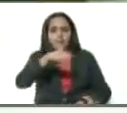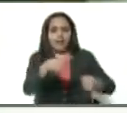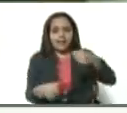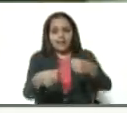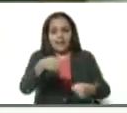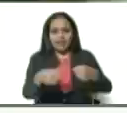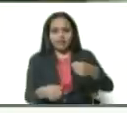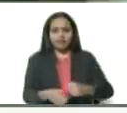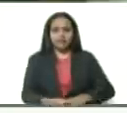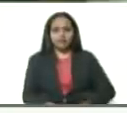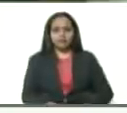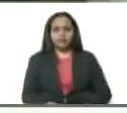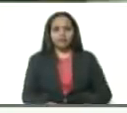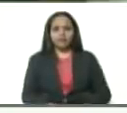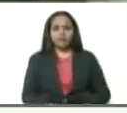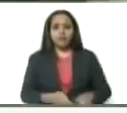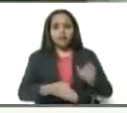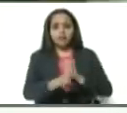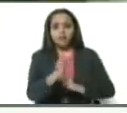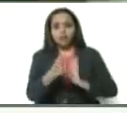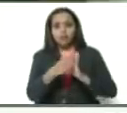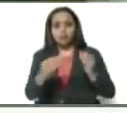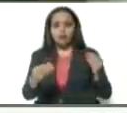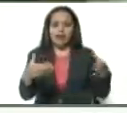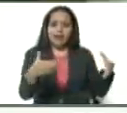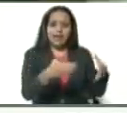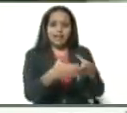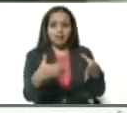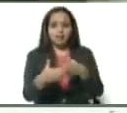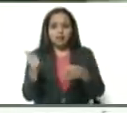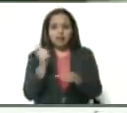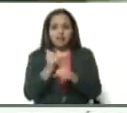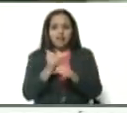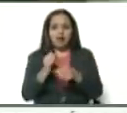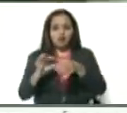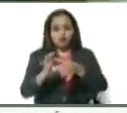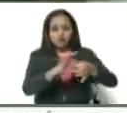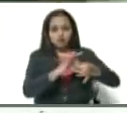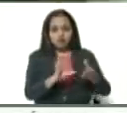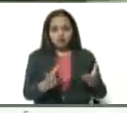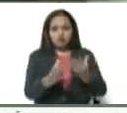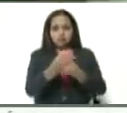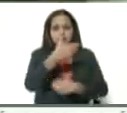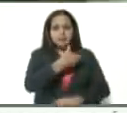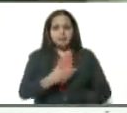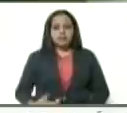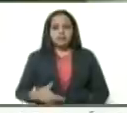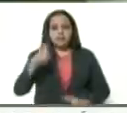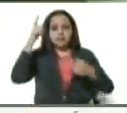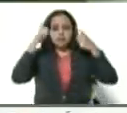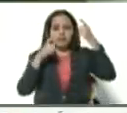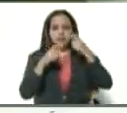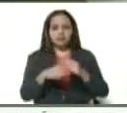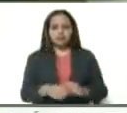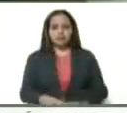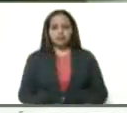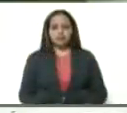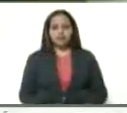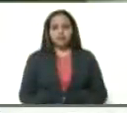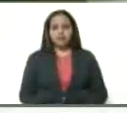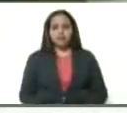jeep, íbamos todos allí en ese equipo de trabajo, unido al comandante Hugo Chávez. El comandante